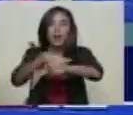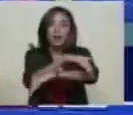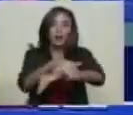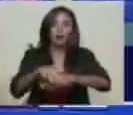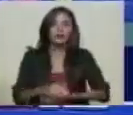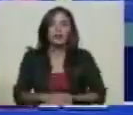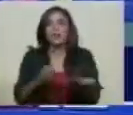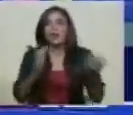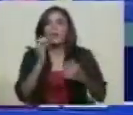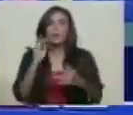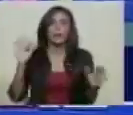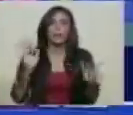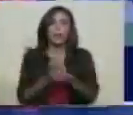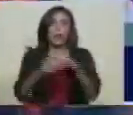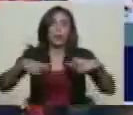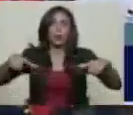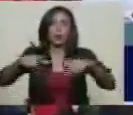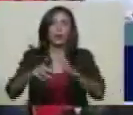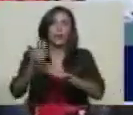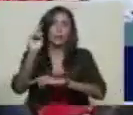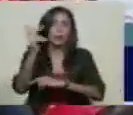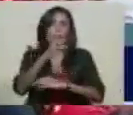¿Cuántas calles son, Diosdado?